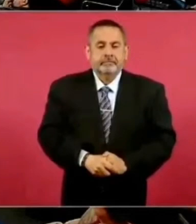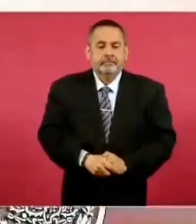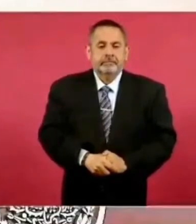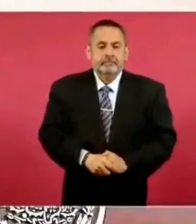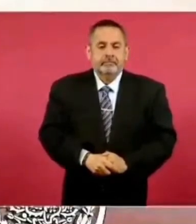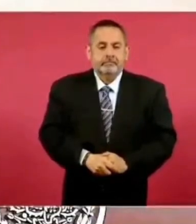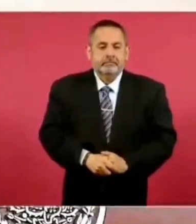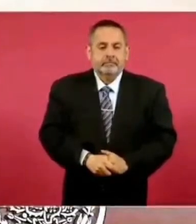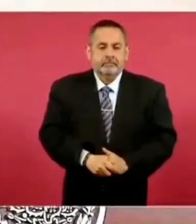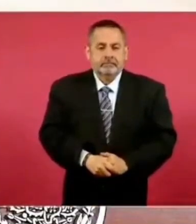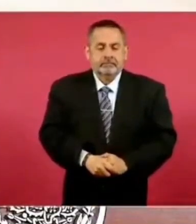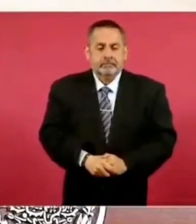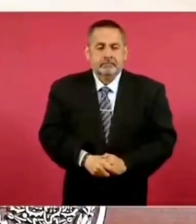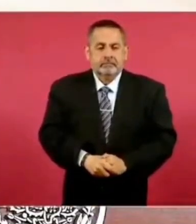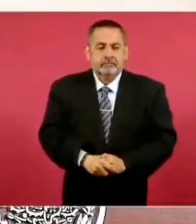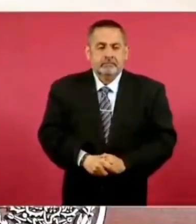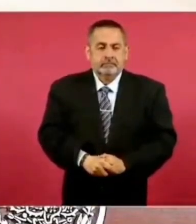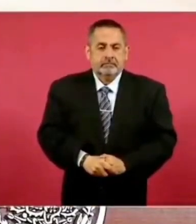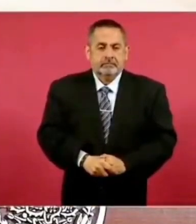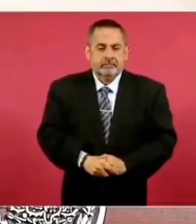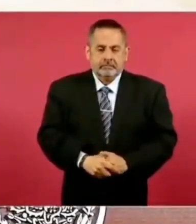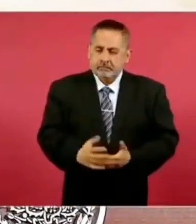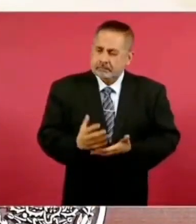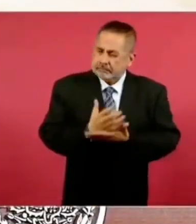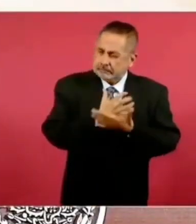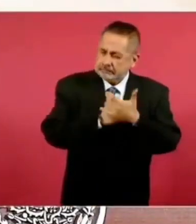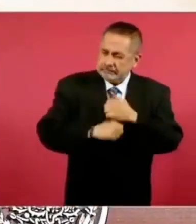en una semana. Se raya.